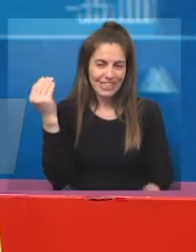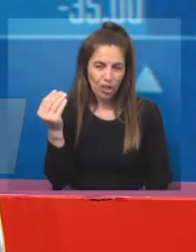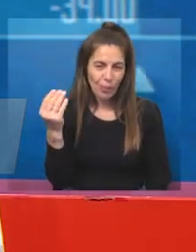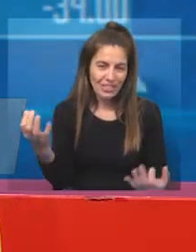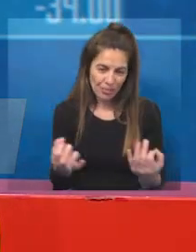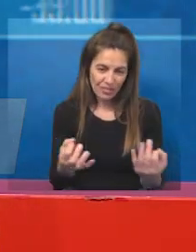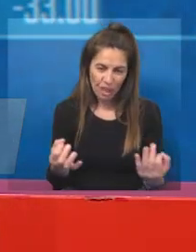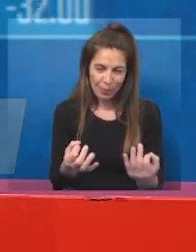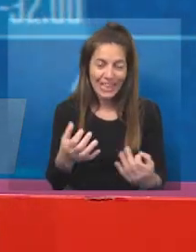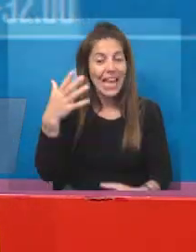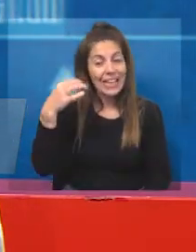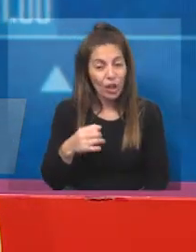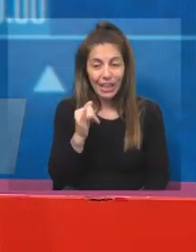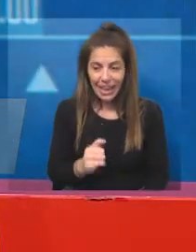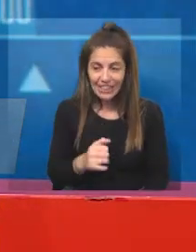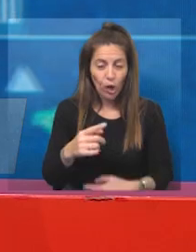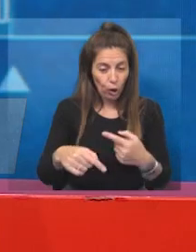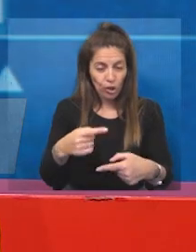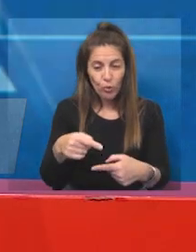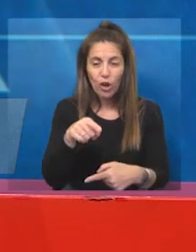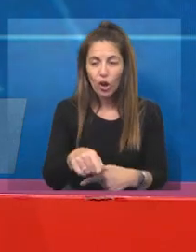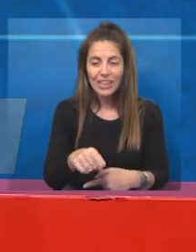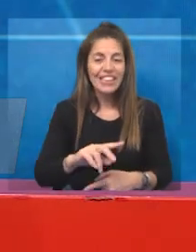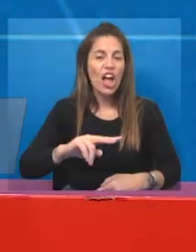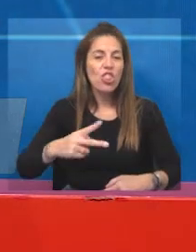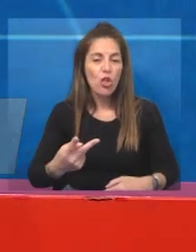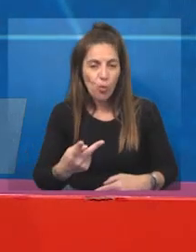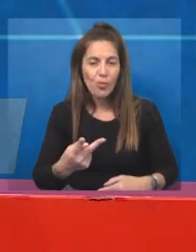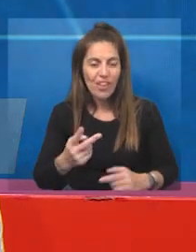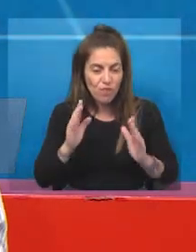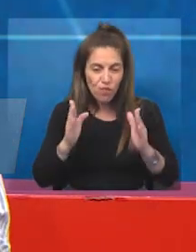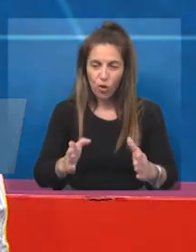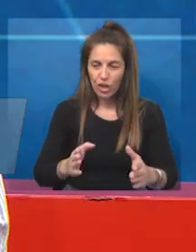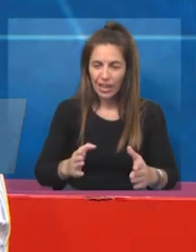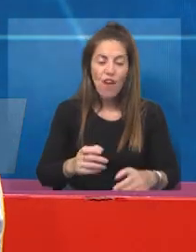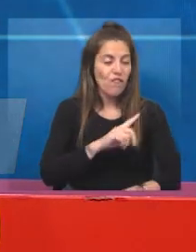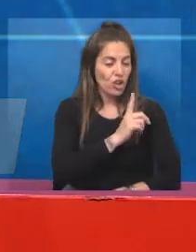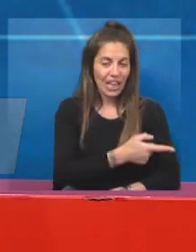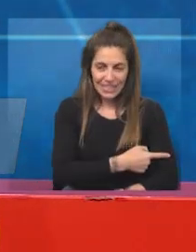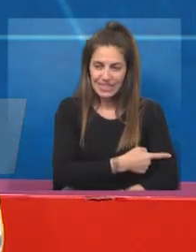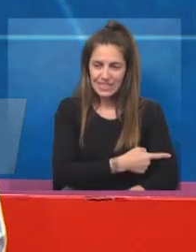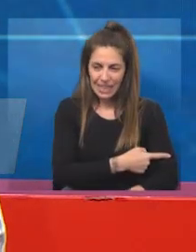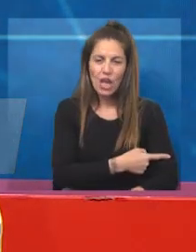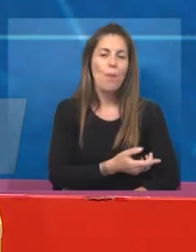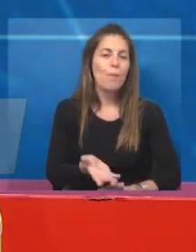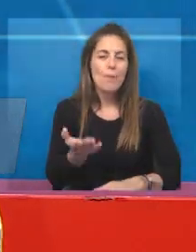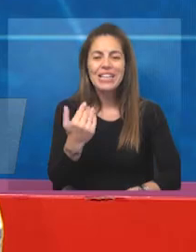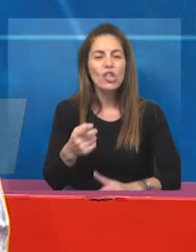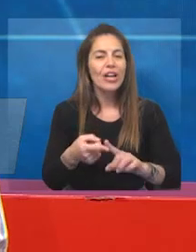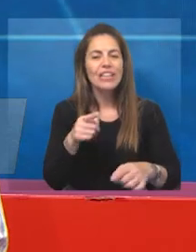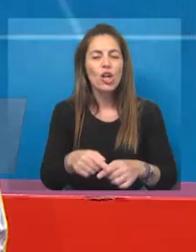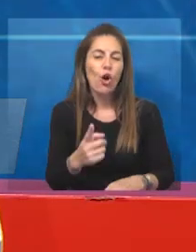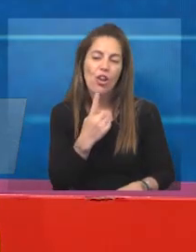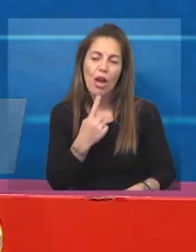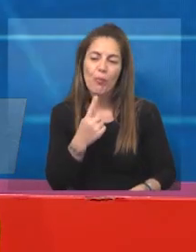específicamente y creo que hay que hay que seguir con esta doble con este doble enfoque no fortalecer muchísimo más lo que tiene que ver con las